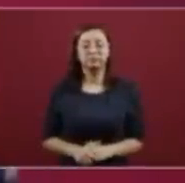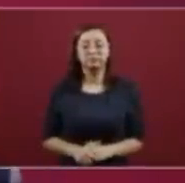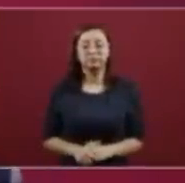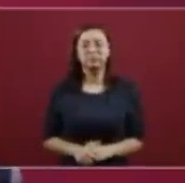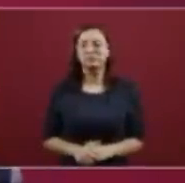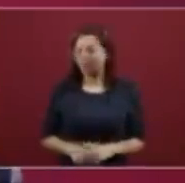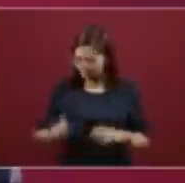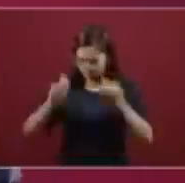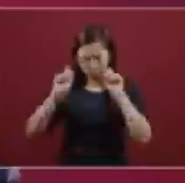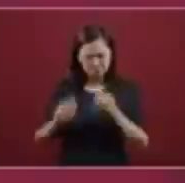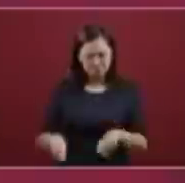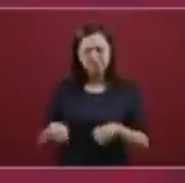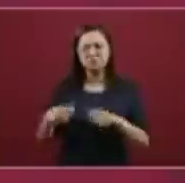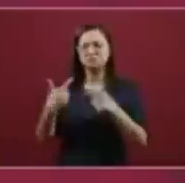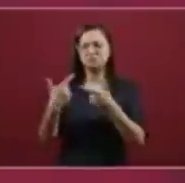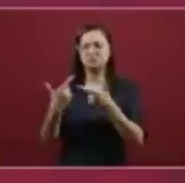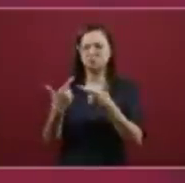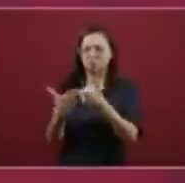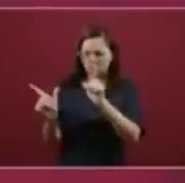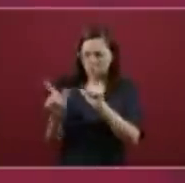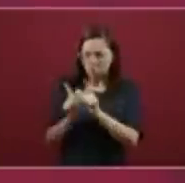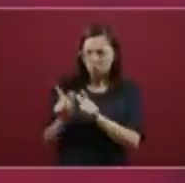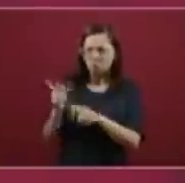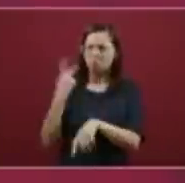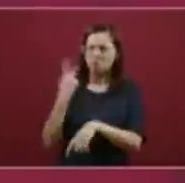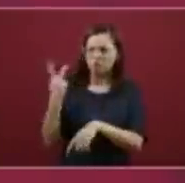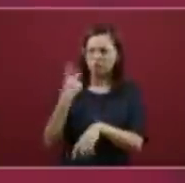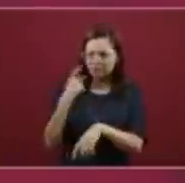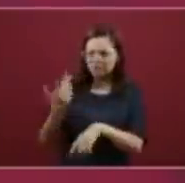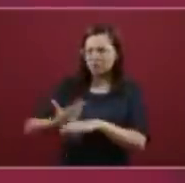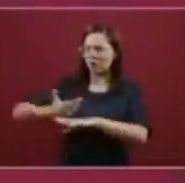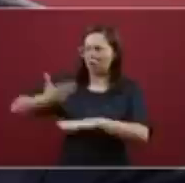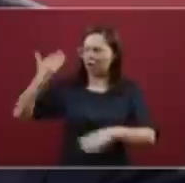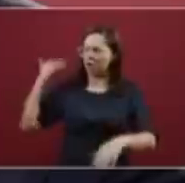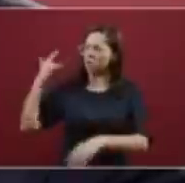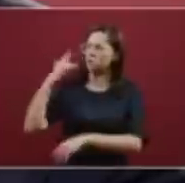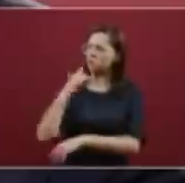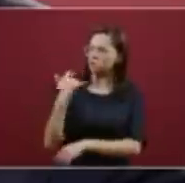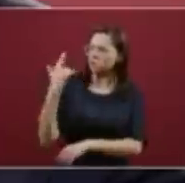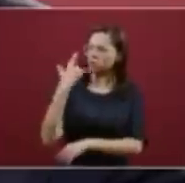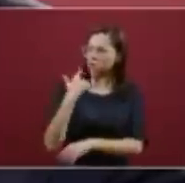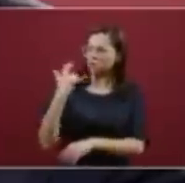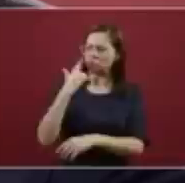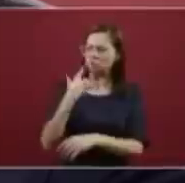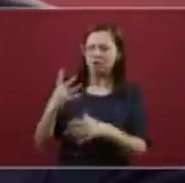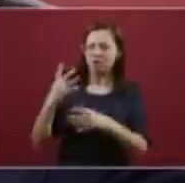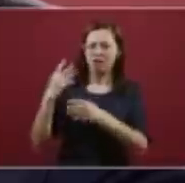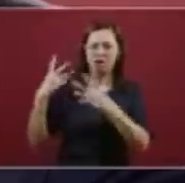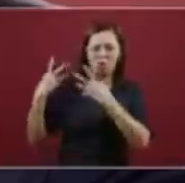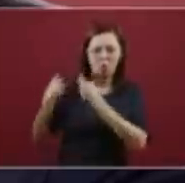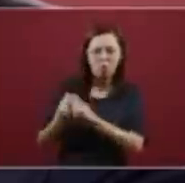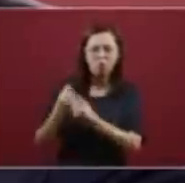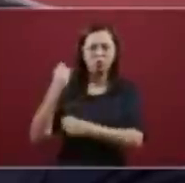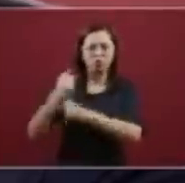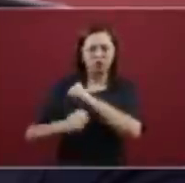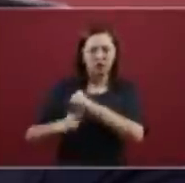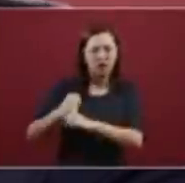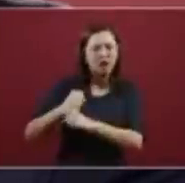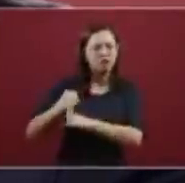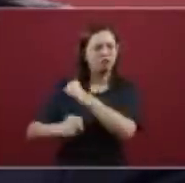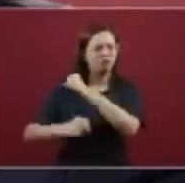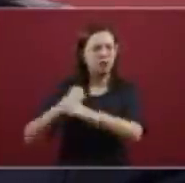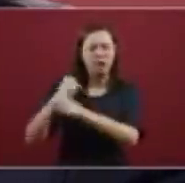compañeros de lucha que vienen con nosotros desde hace muchos